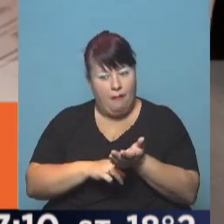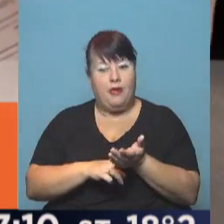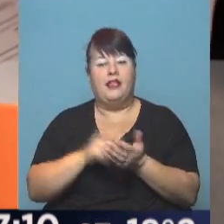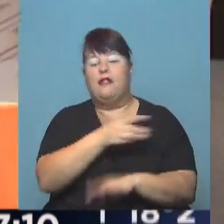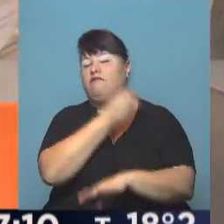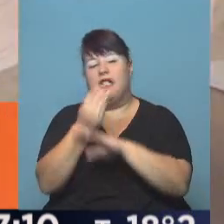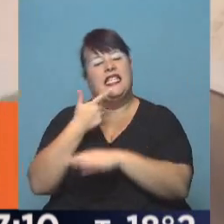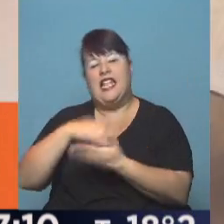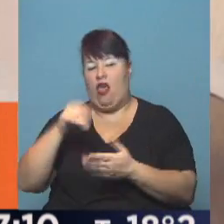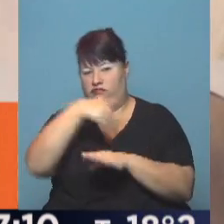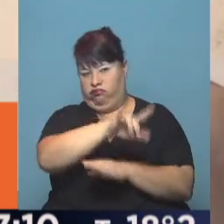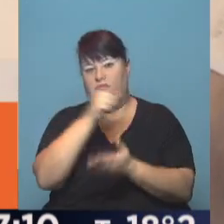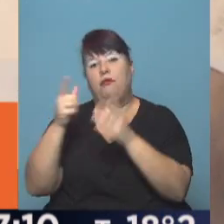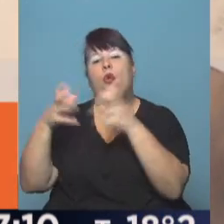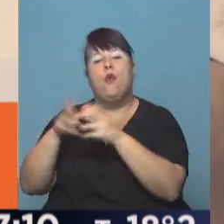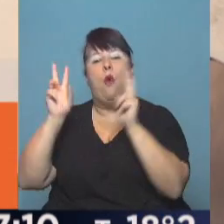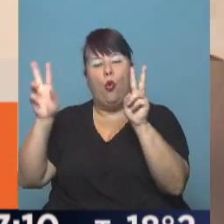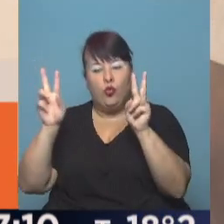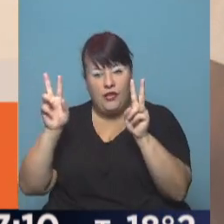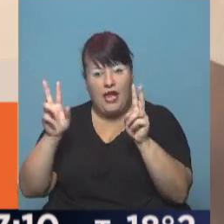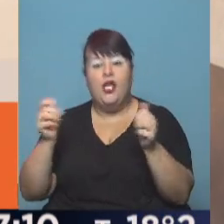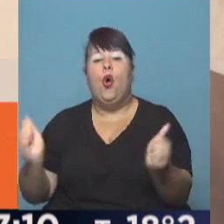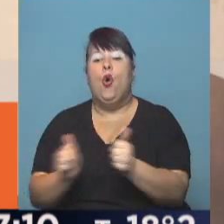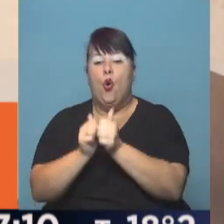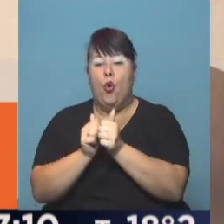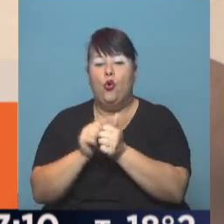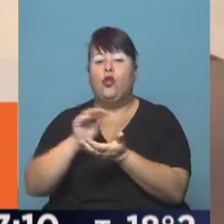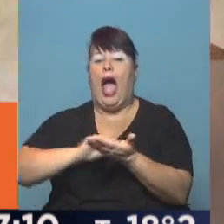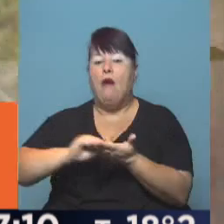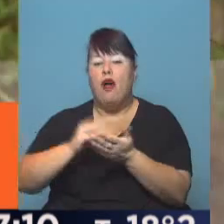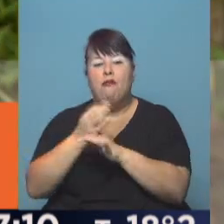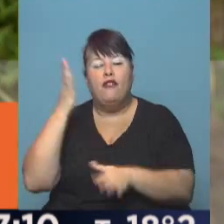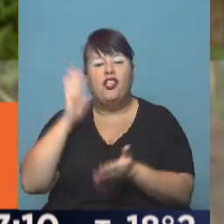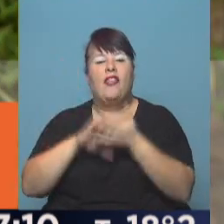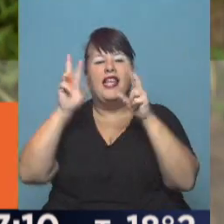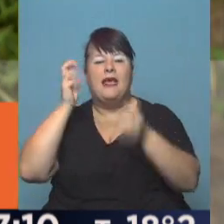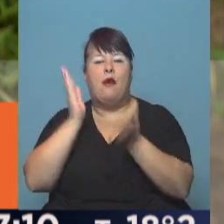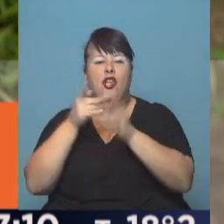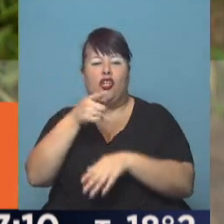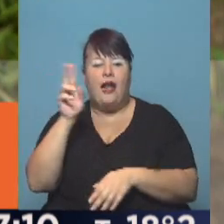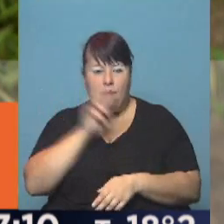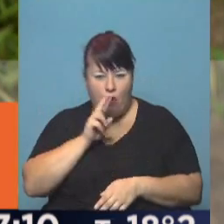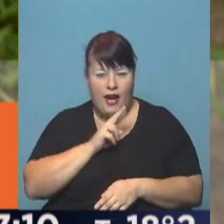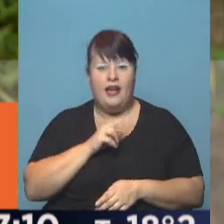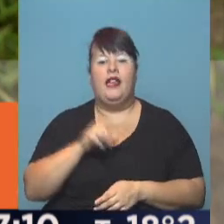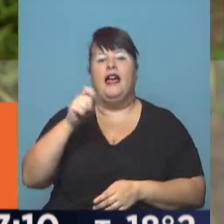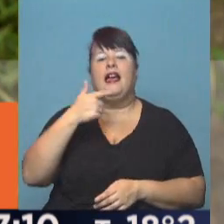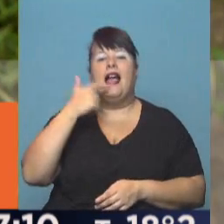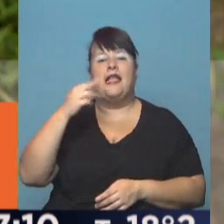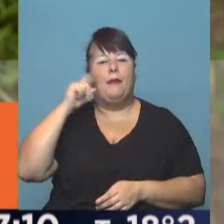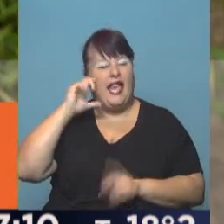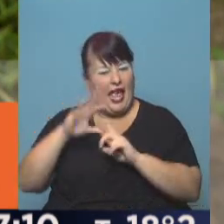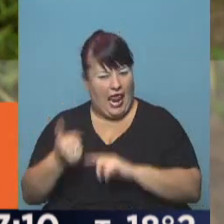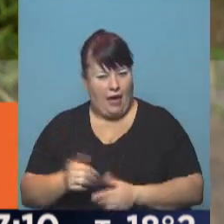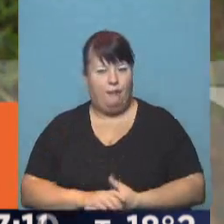postulación a senador por el partido justicialista acompañado por la abogada especializada en temas de violencia de género florencia casamiquela